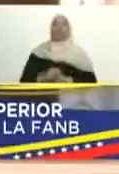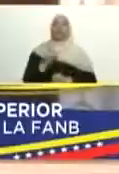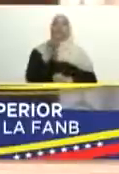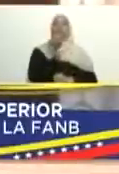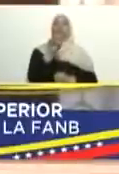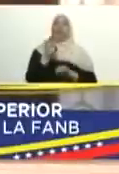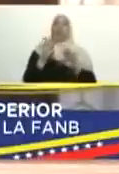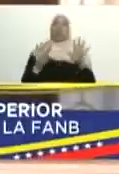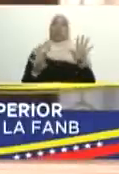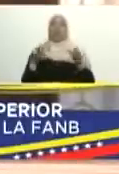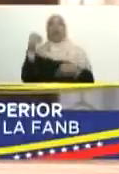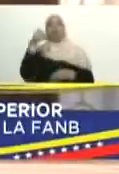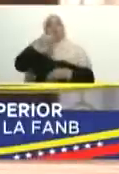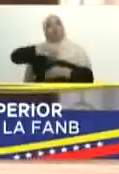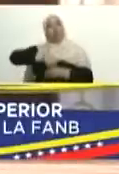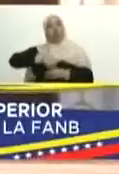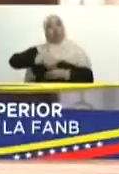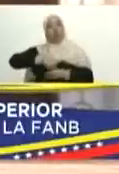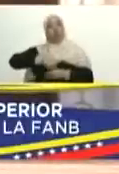29 elecciones en 24 años.